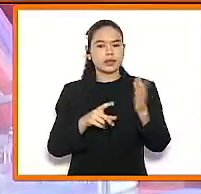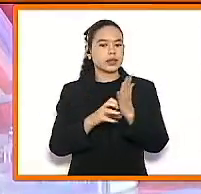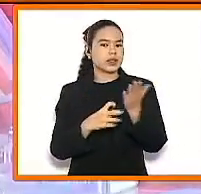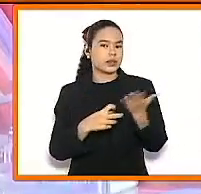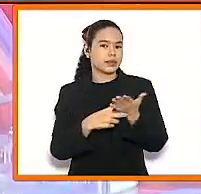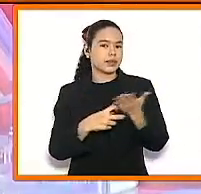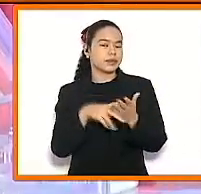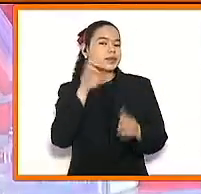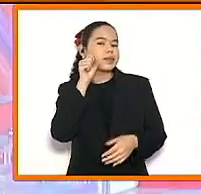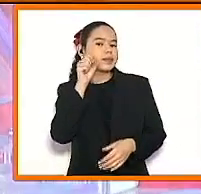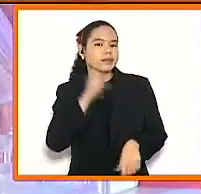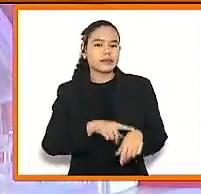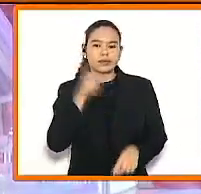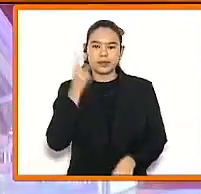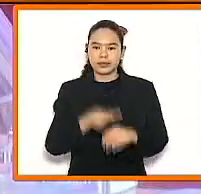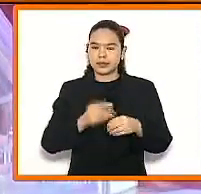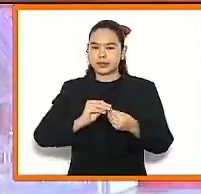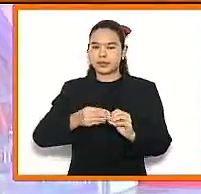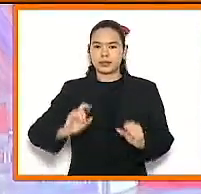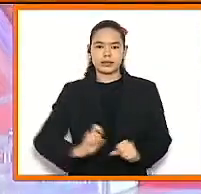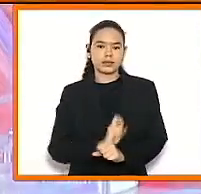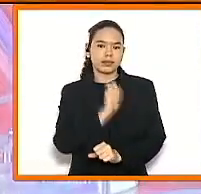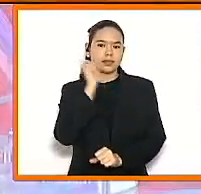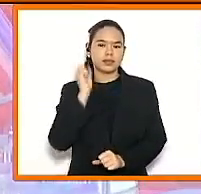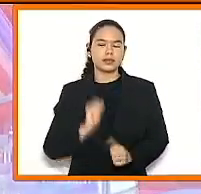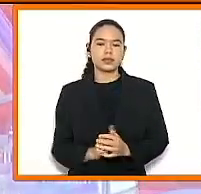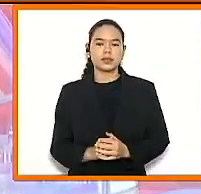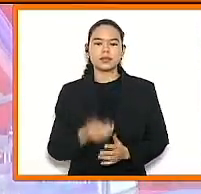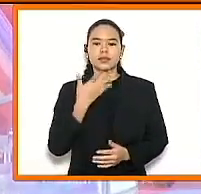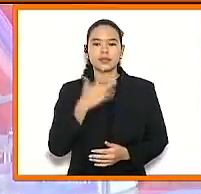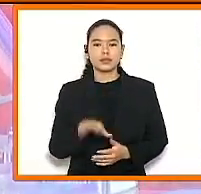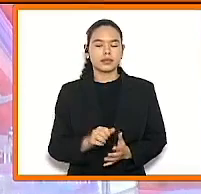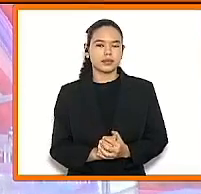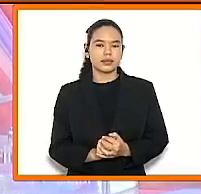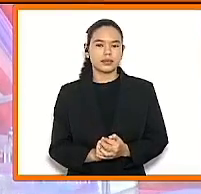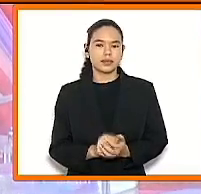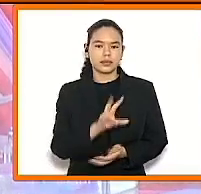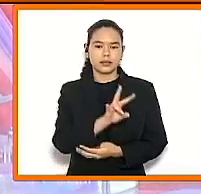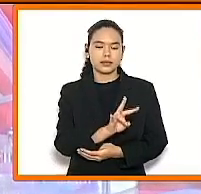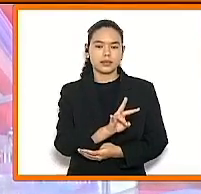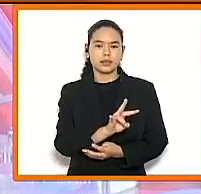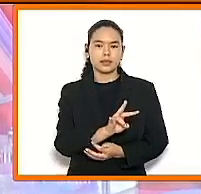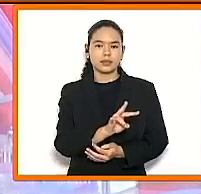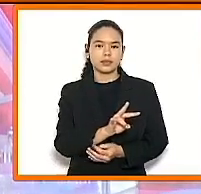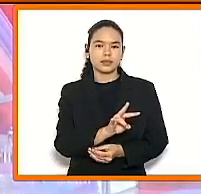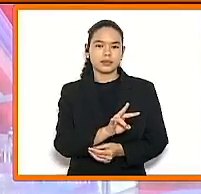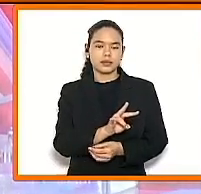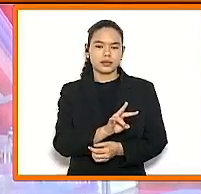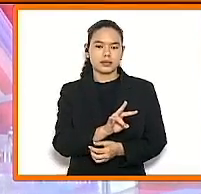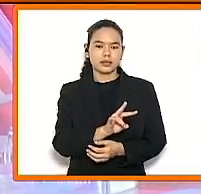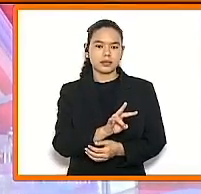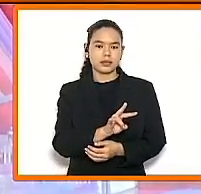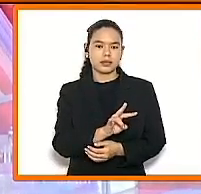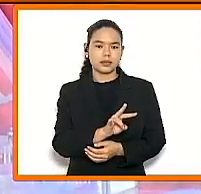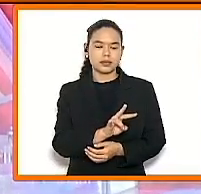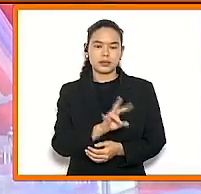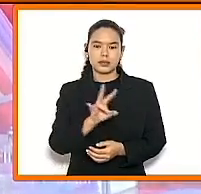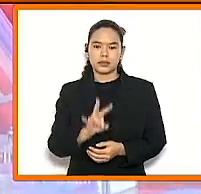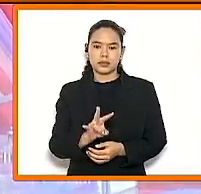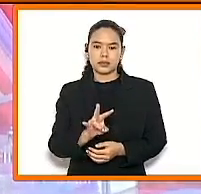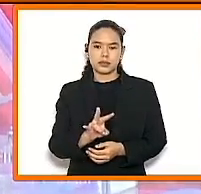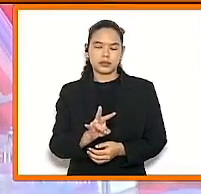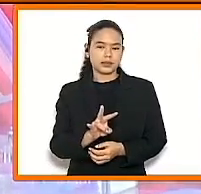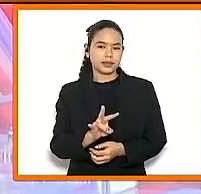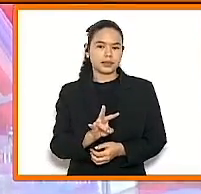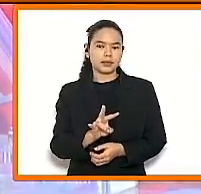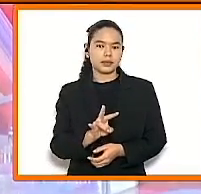en mano, porque tu primer dígito es... suerte. El 7, segundo dígito. El 7, tu